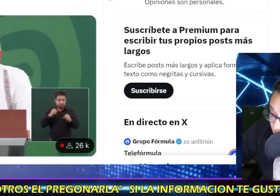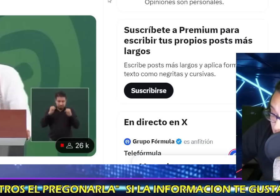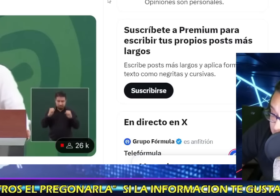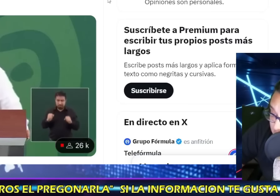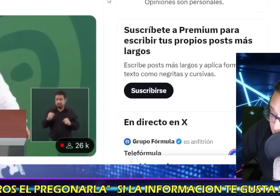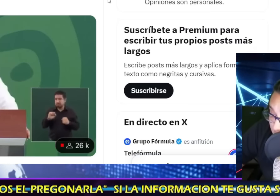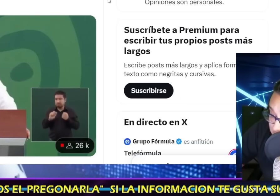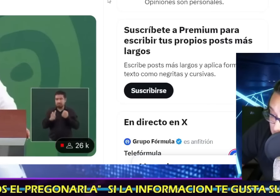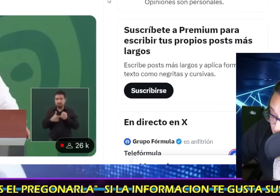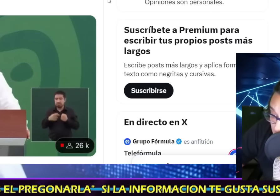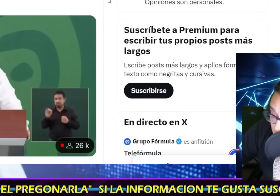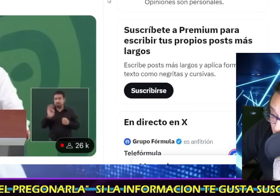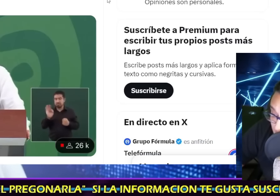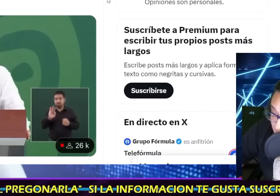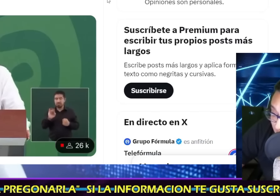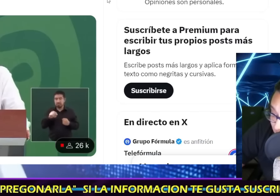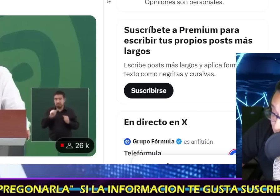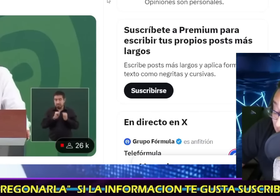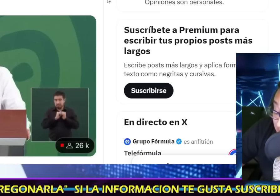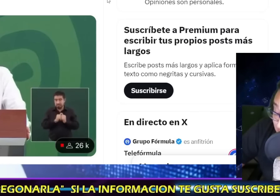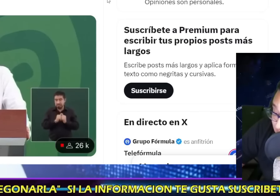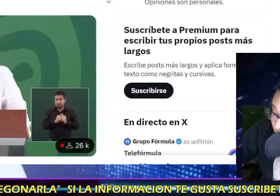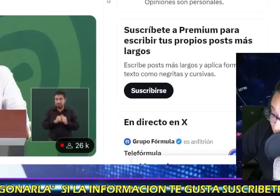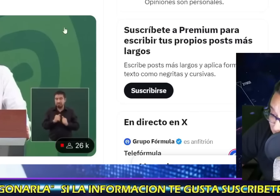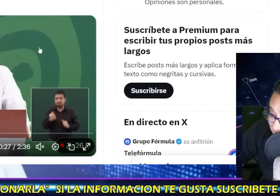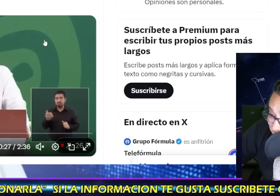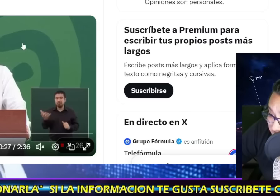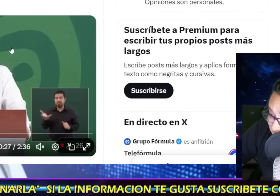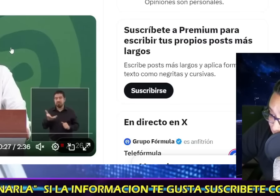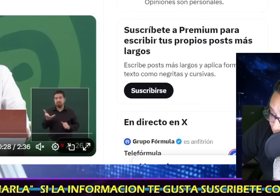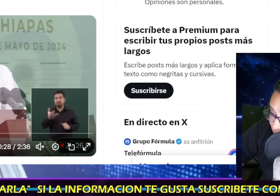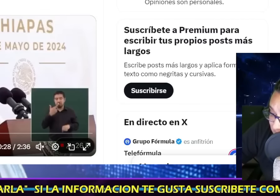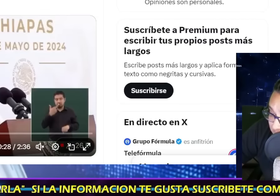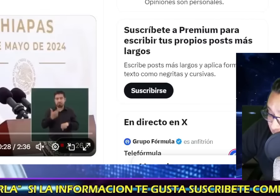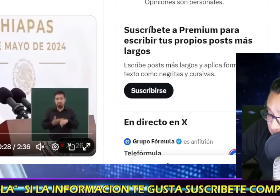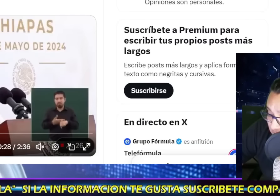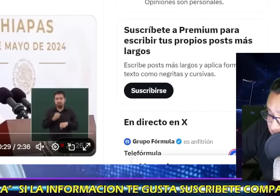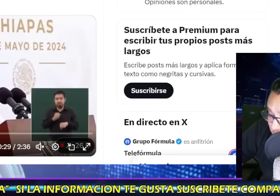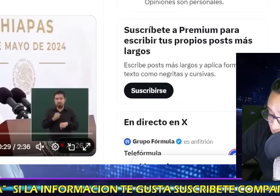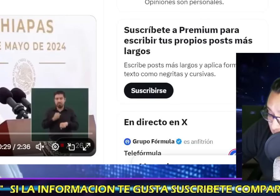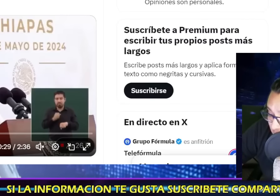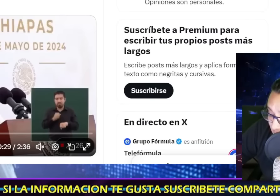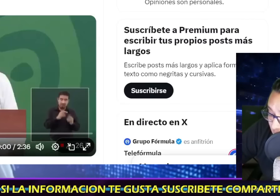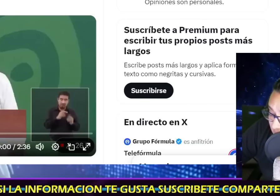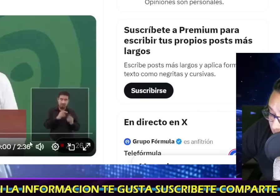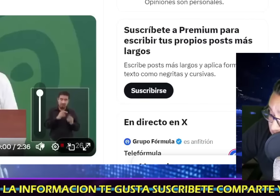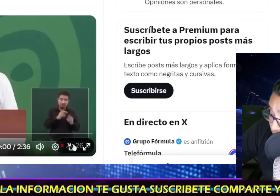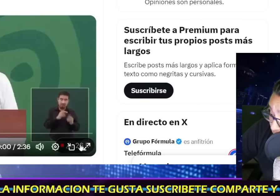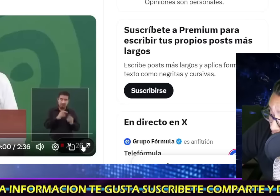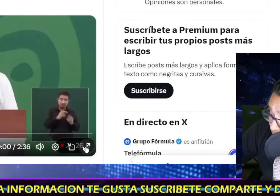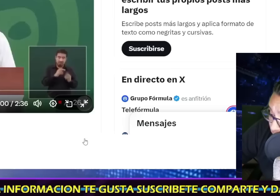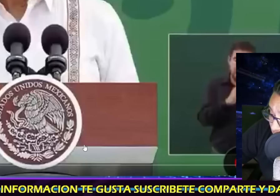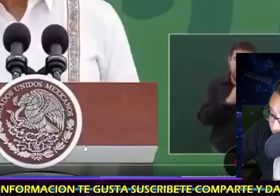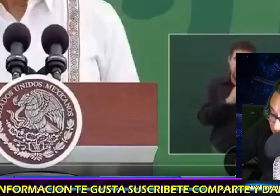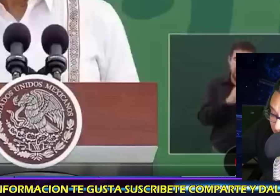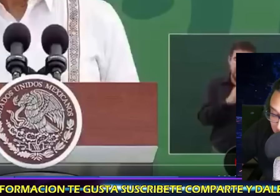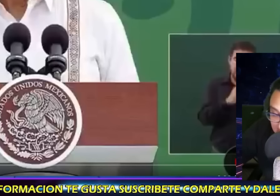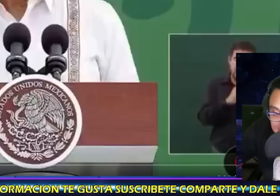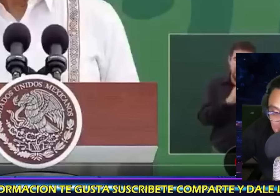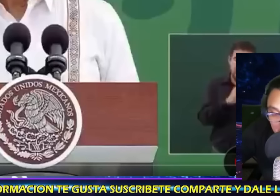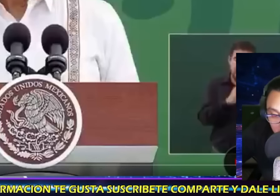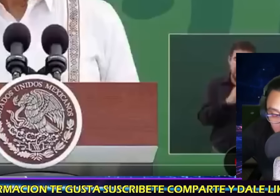bloque conservador que estuvieron duro y dale, la bandera será izada en las primeras horas del domingo. Esto fue lo que comentó el